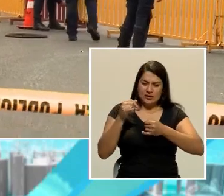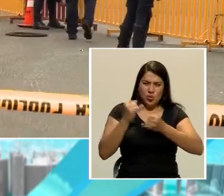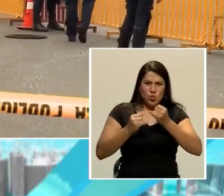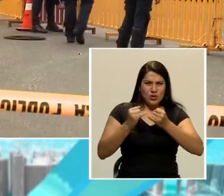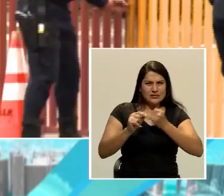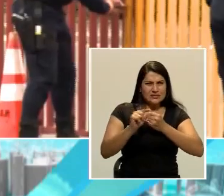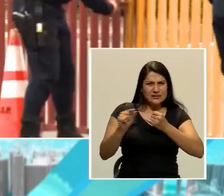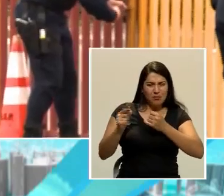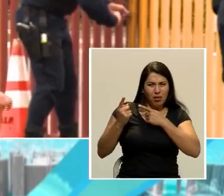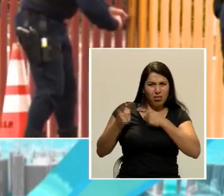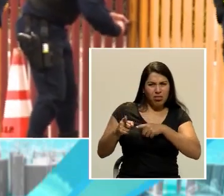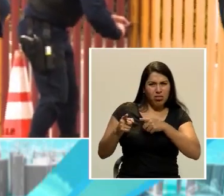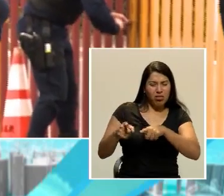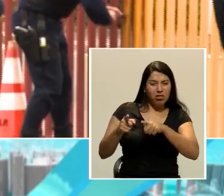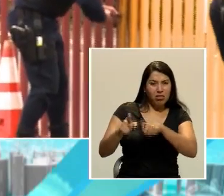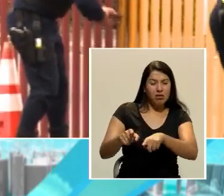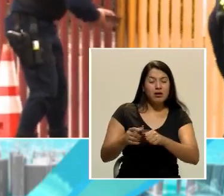de medidas más allá.